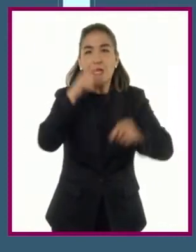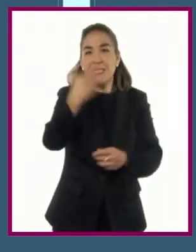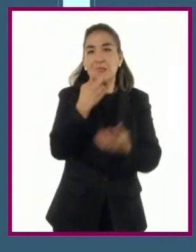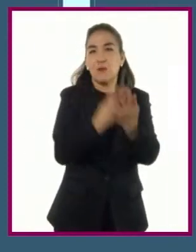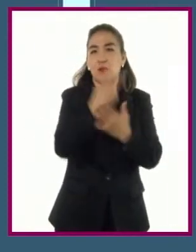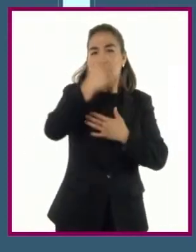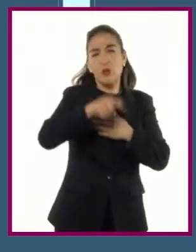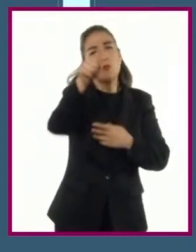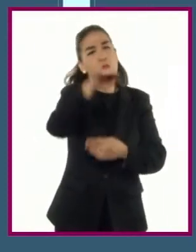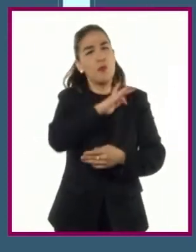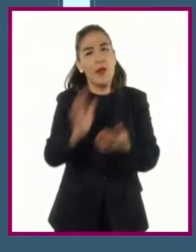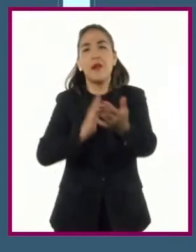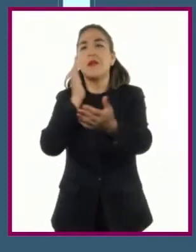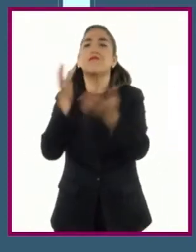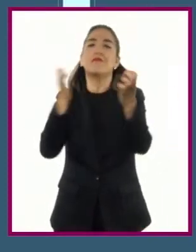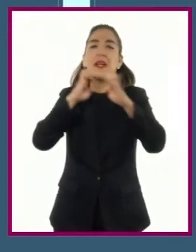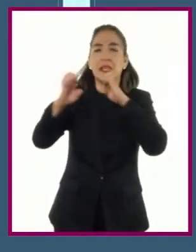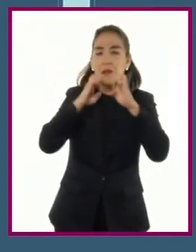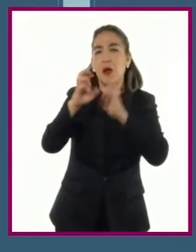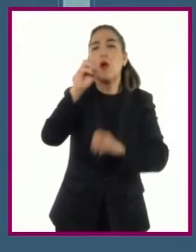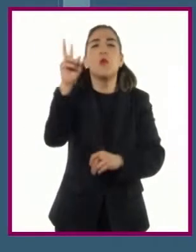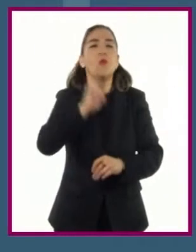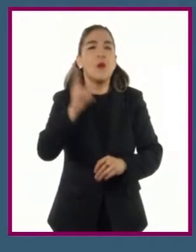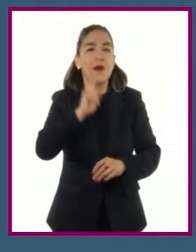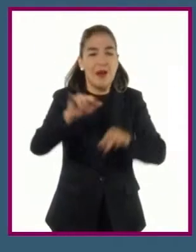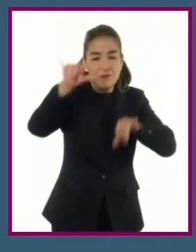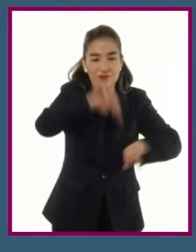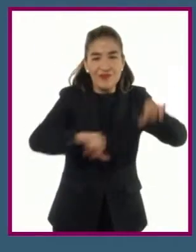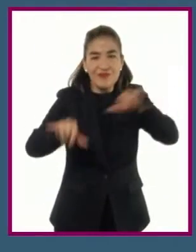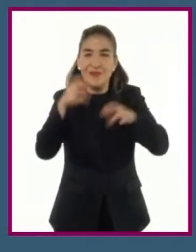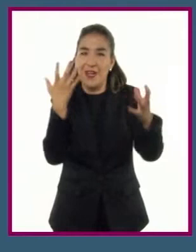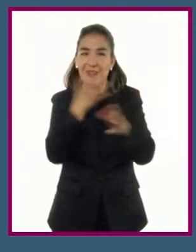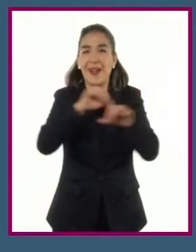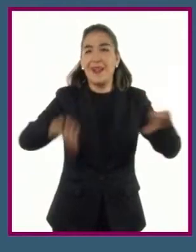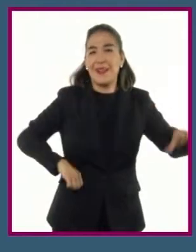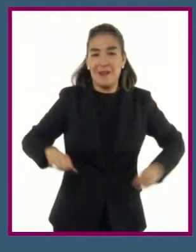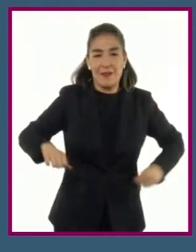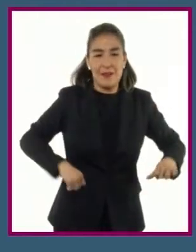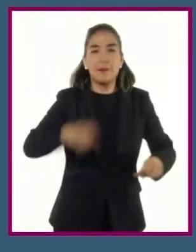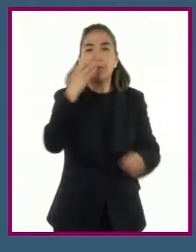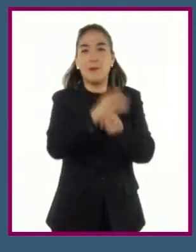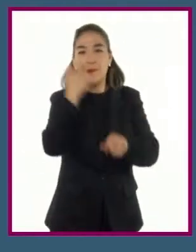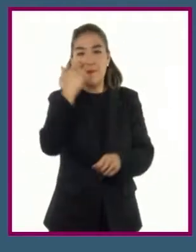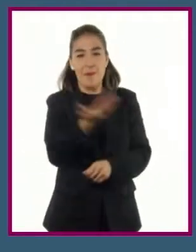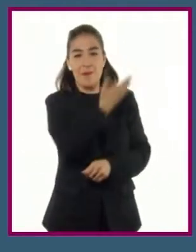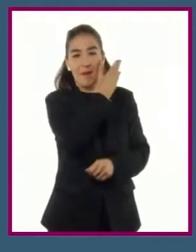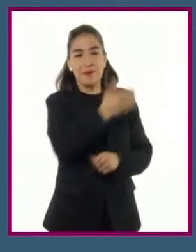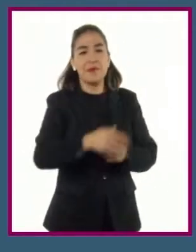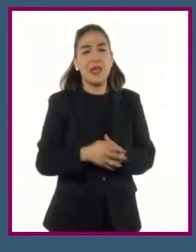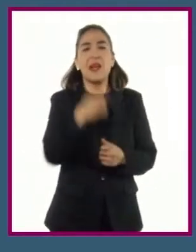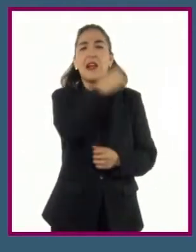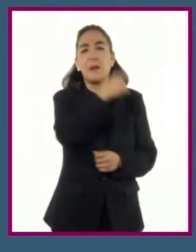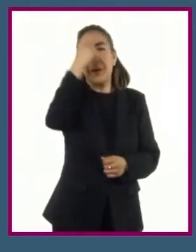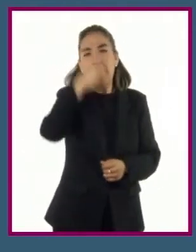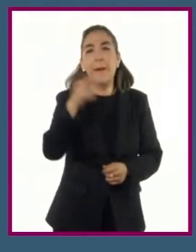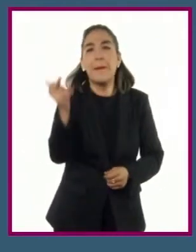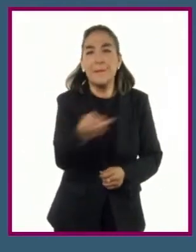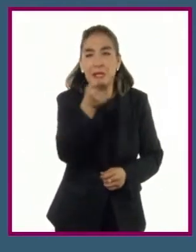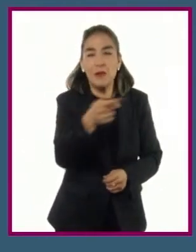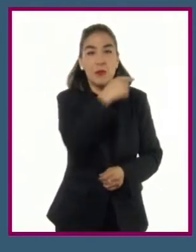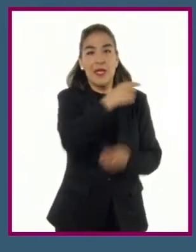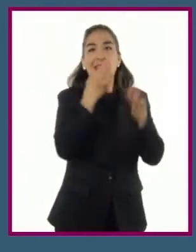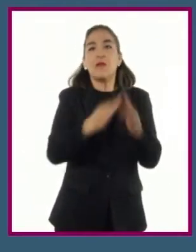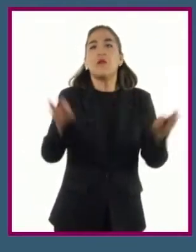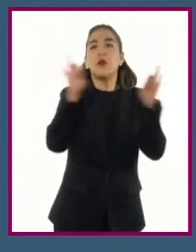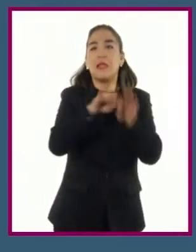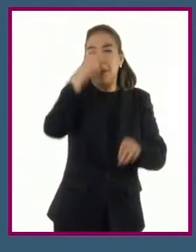ser entrevistas o actividades experimentales. En el siguiente esquema, les proponemos algunas preguntas centrales que les